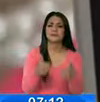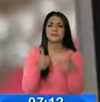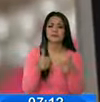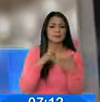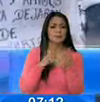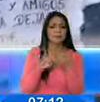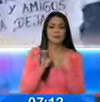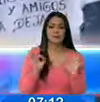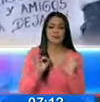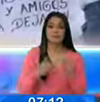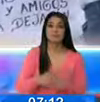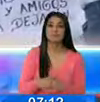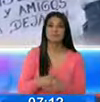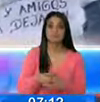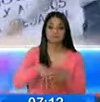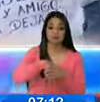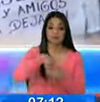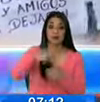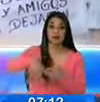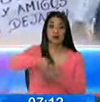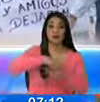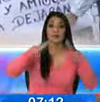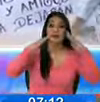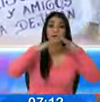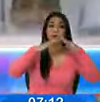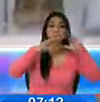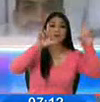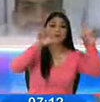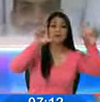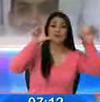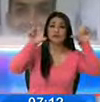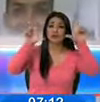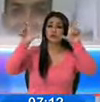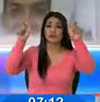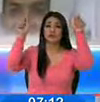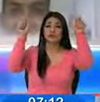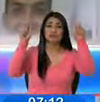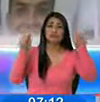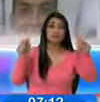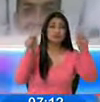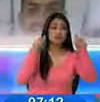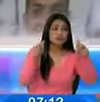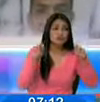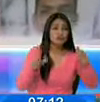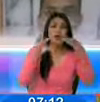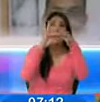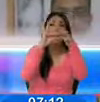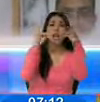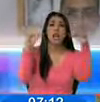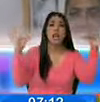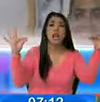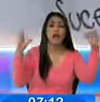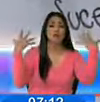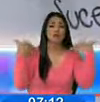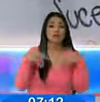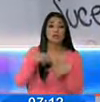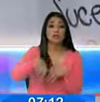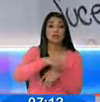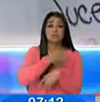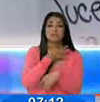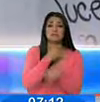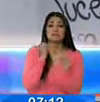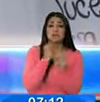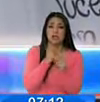el exterior de la vivienda está cubierto de fotografías y carteles con leyendas tan claras que evidencian el peor temor de la